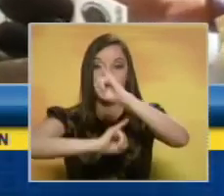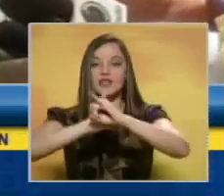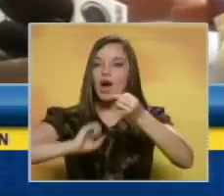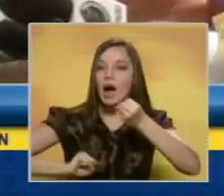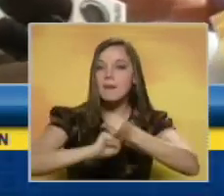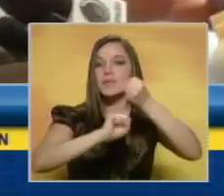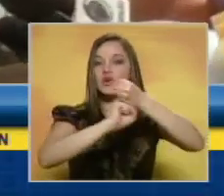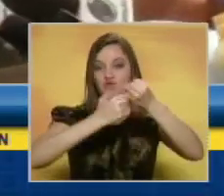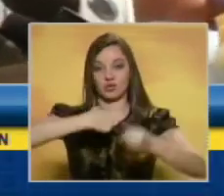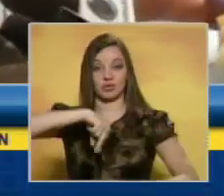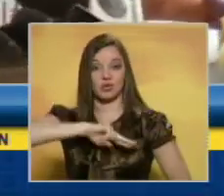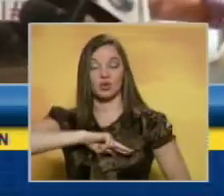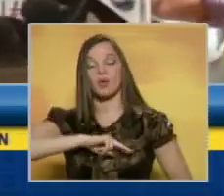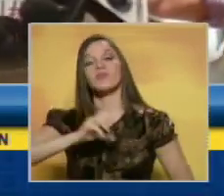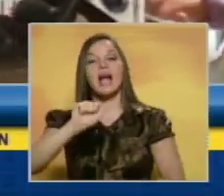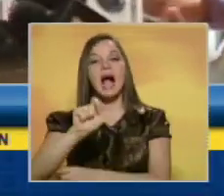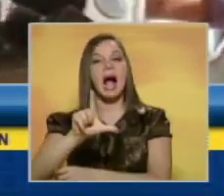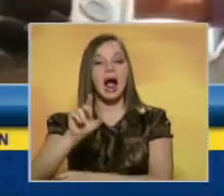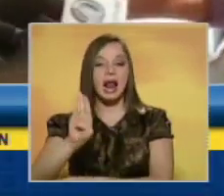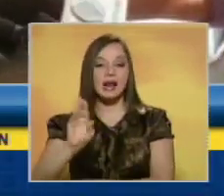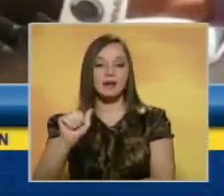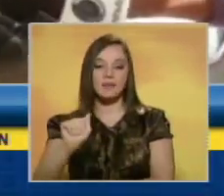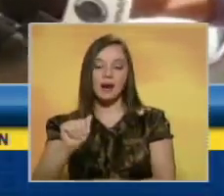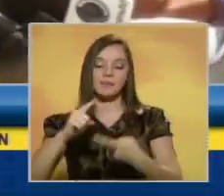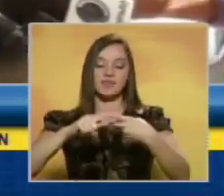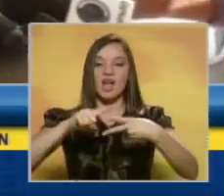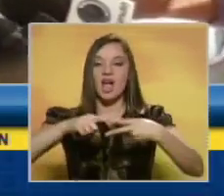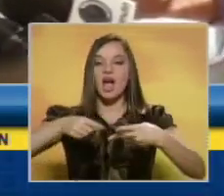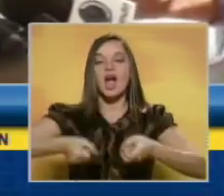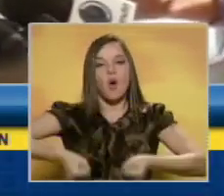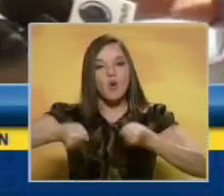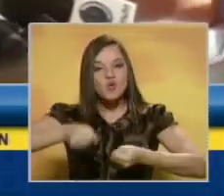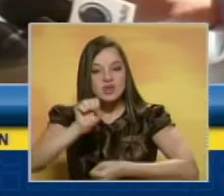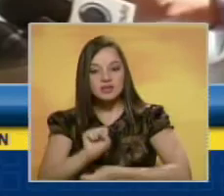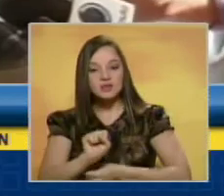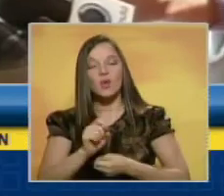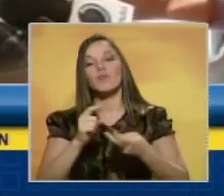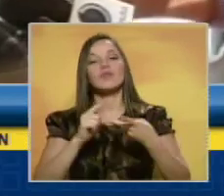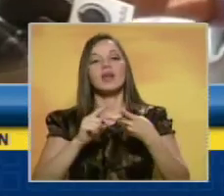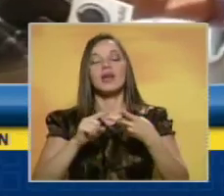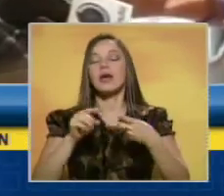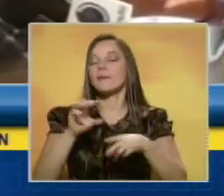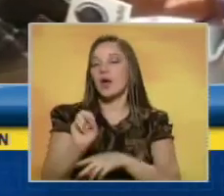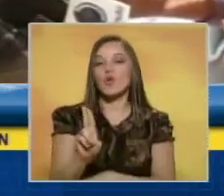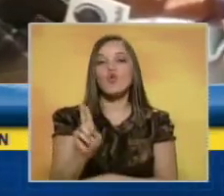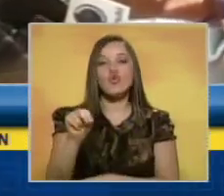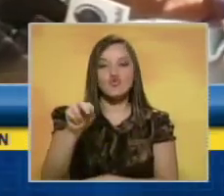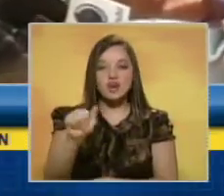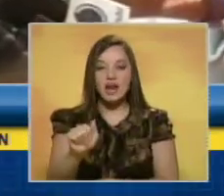el ALBA, la UNASUR, los no alineados, ayer el G77